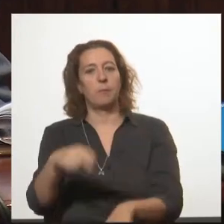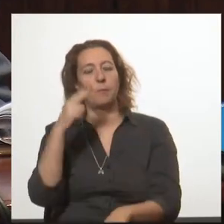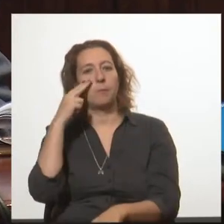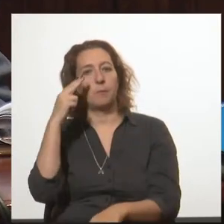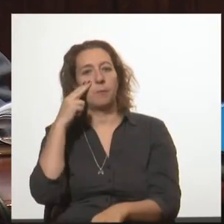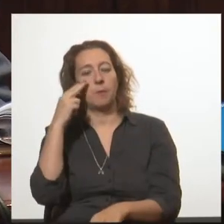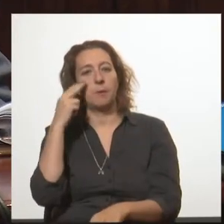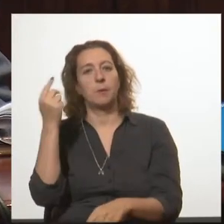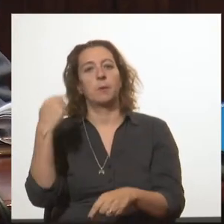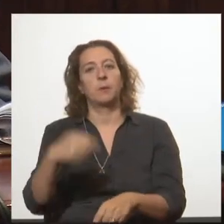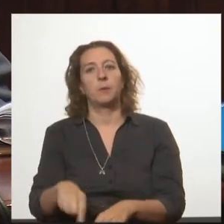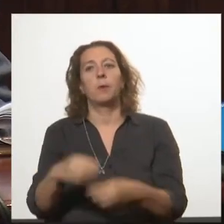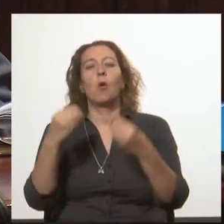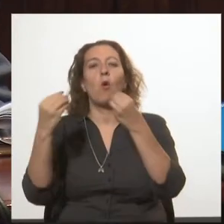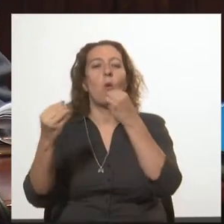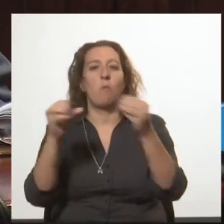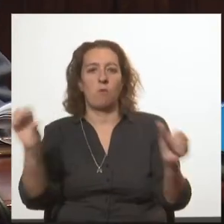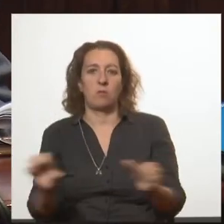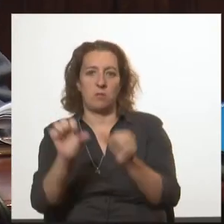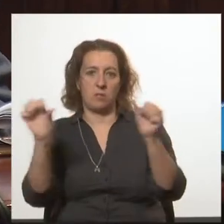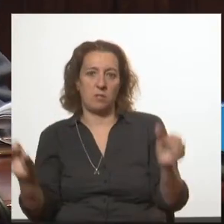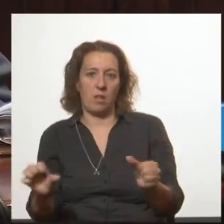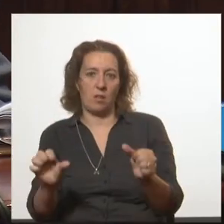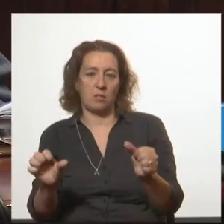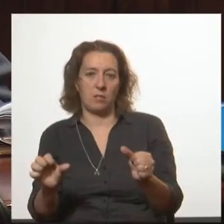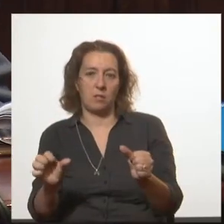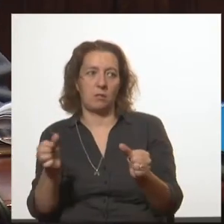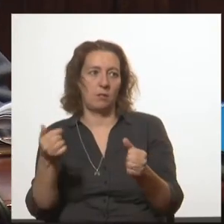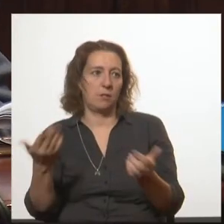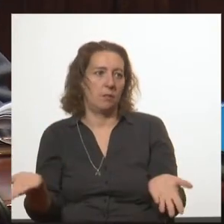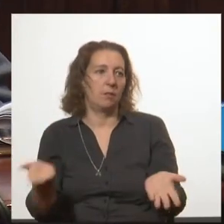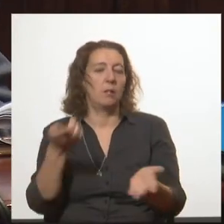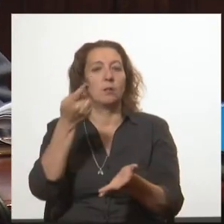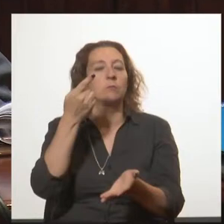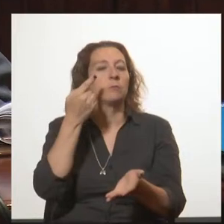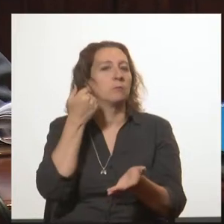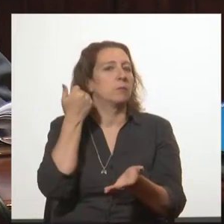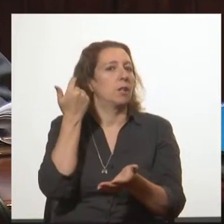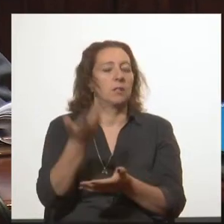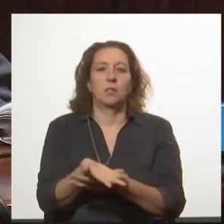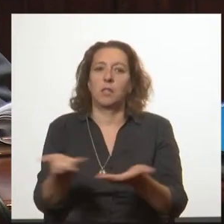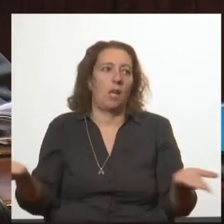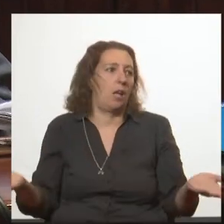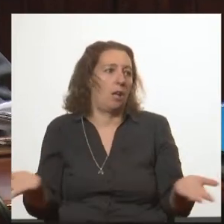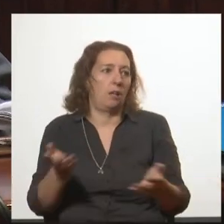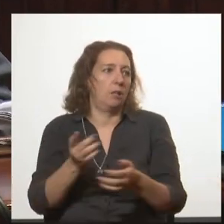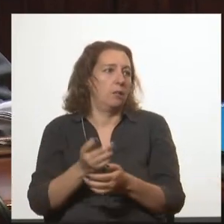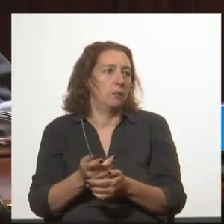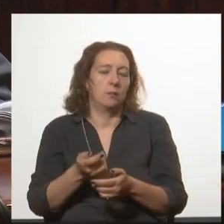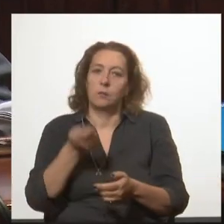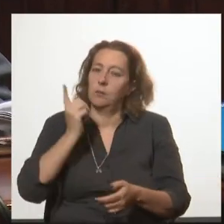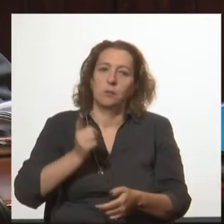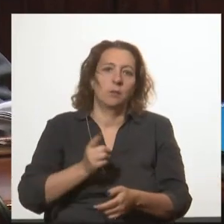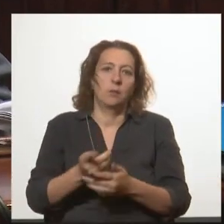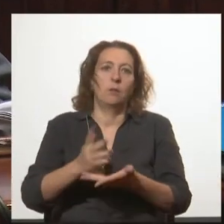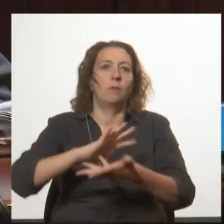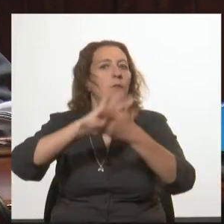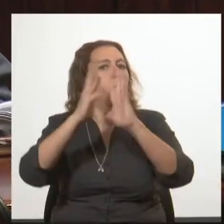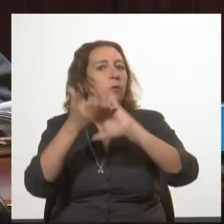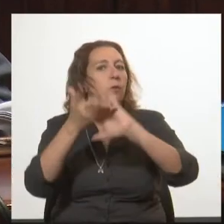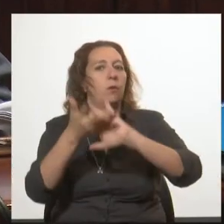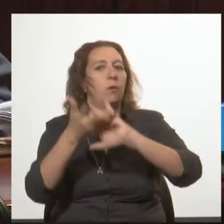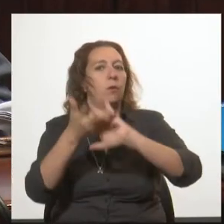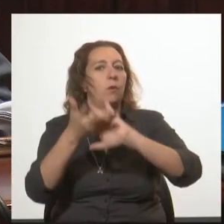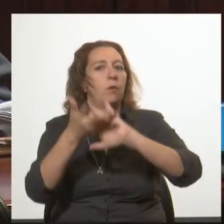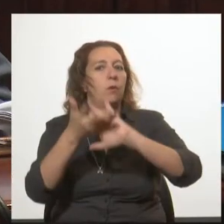números y como veremos son tomen utópicos forzados a modo de ejemplo